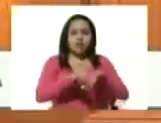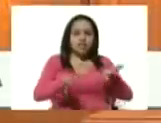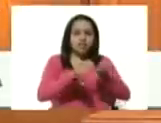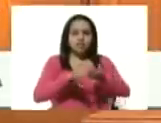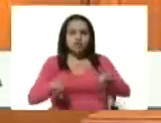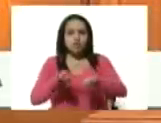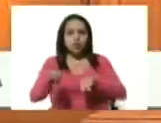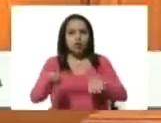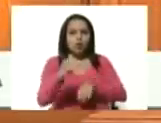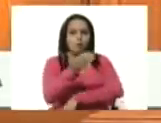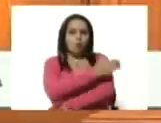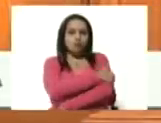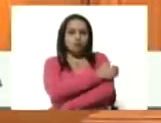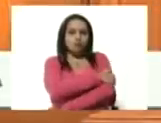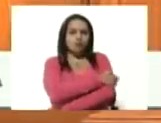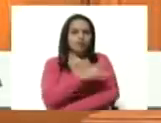venezolana.